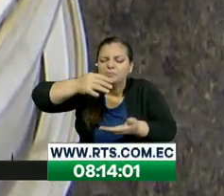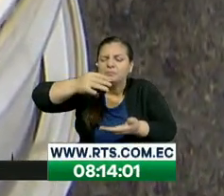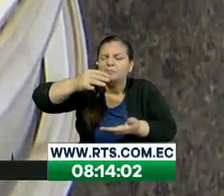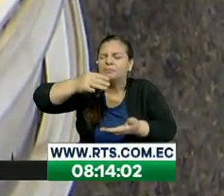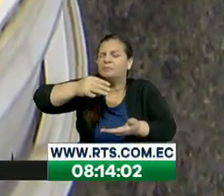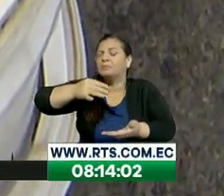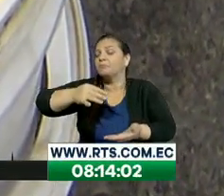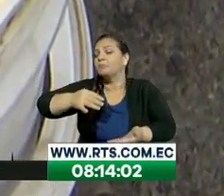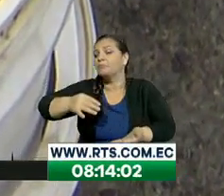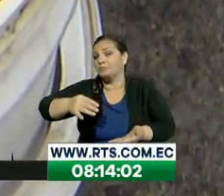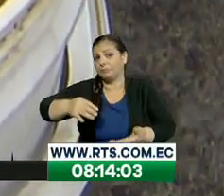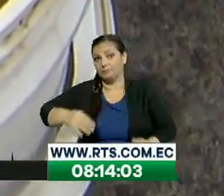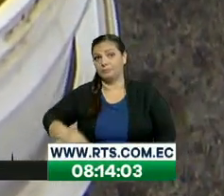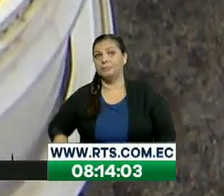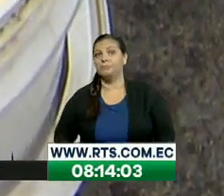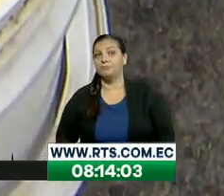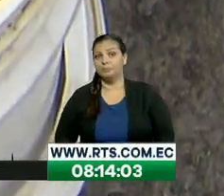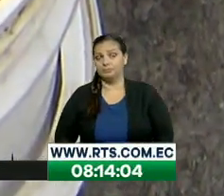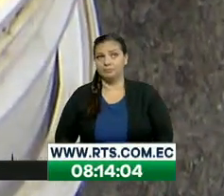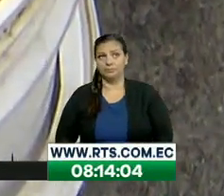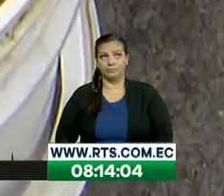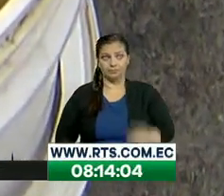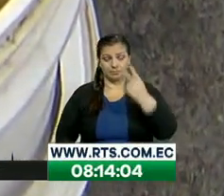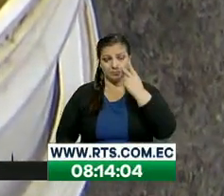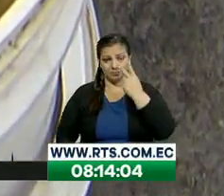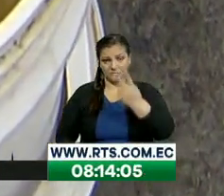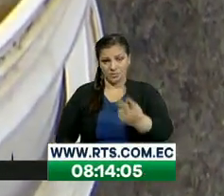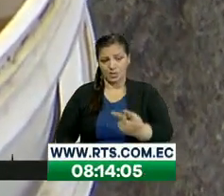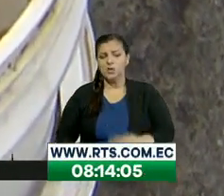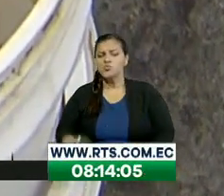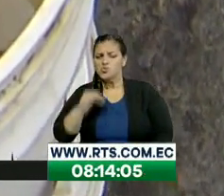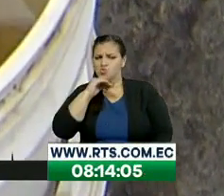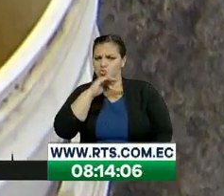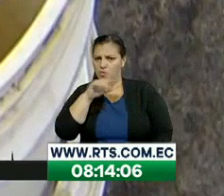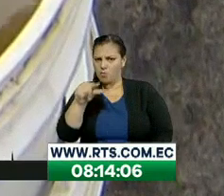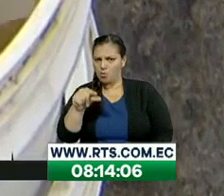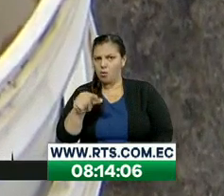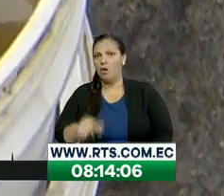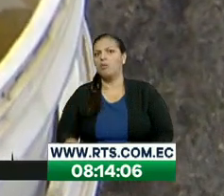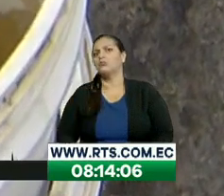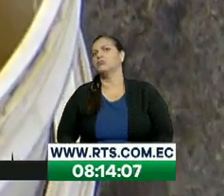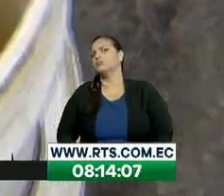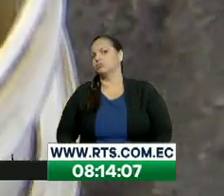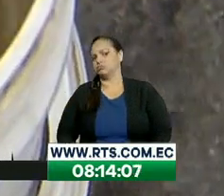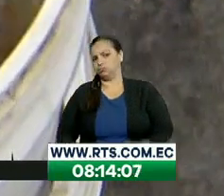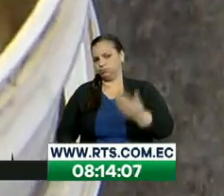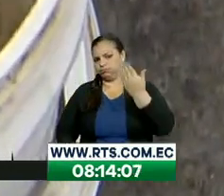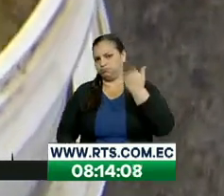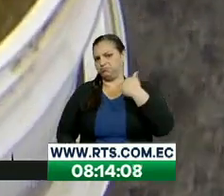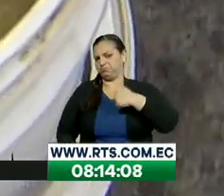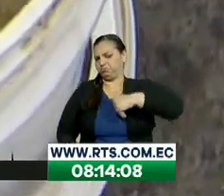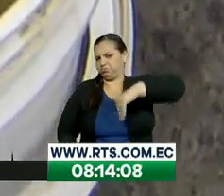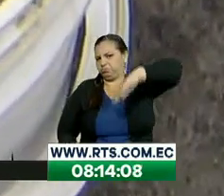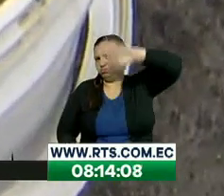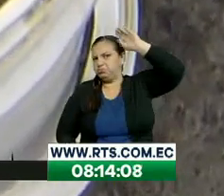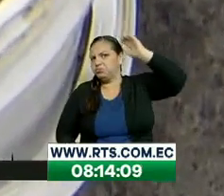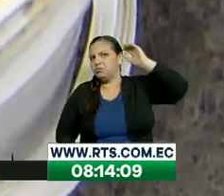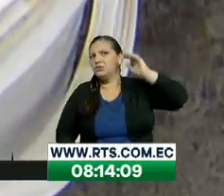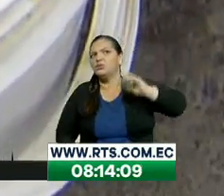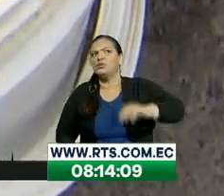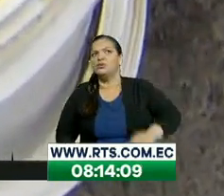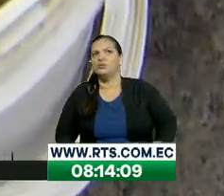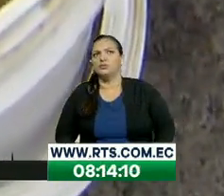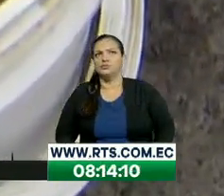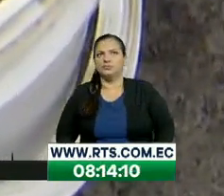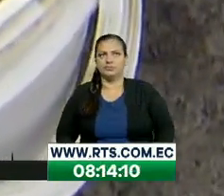olor. Está presentable ahorita. ¿Ya? Porque ¿eso está presentable? Sí, ahorita está presentable esa agua de ahí.